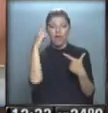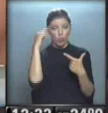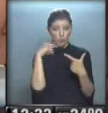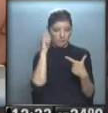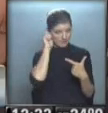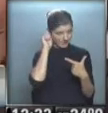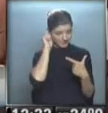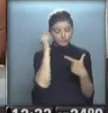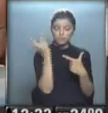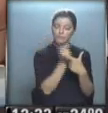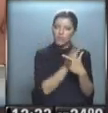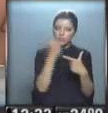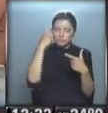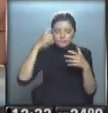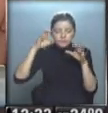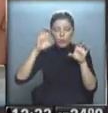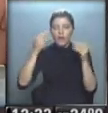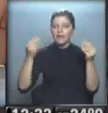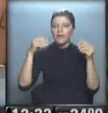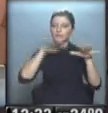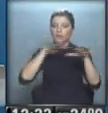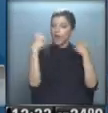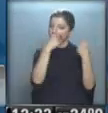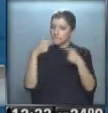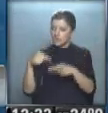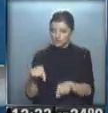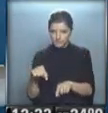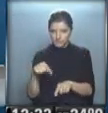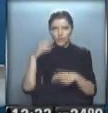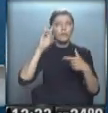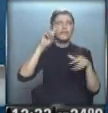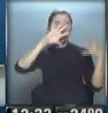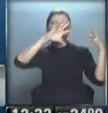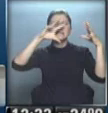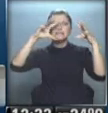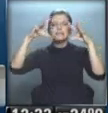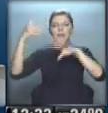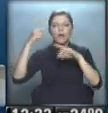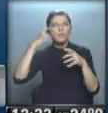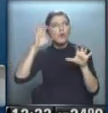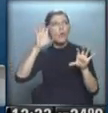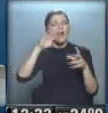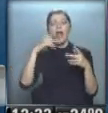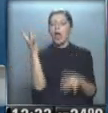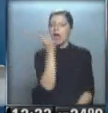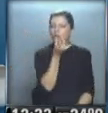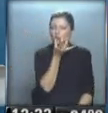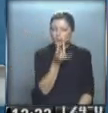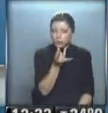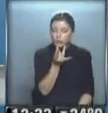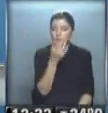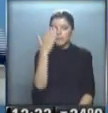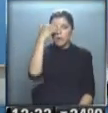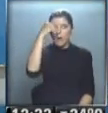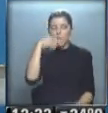Los chicos tienen en su memoria otras imágenes. El cielo, recuerdan, tenía un azul intenso,